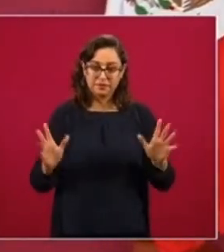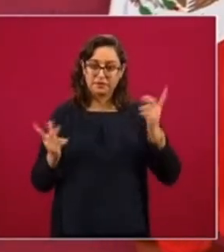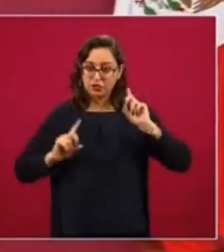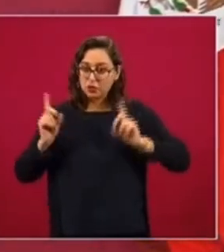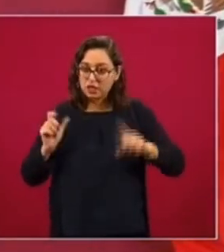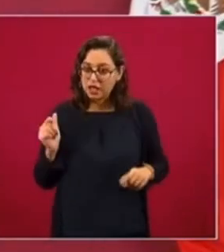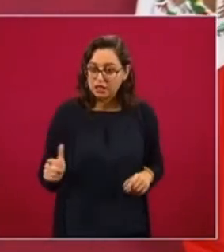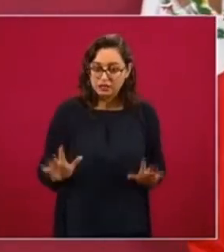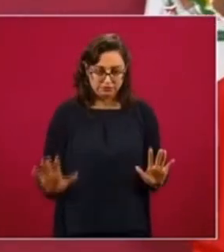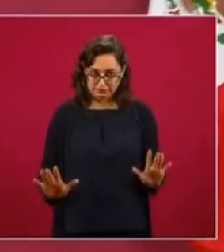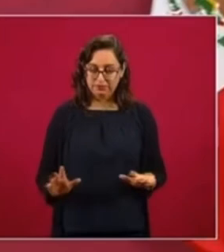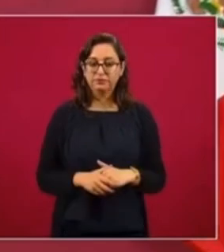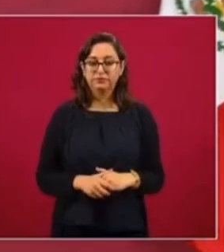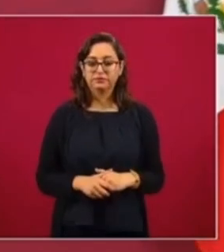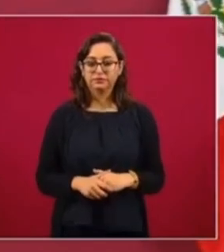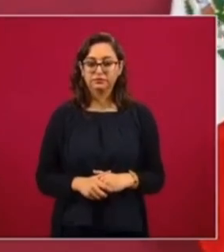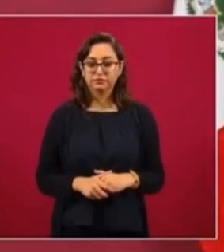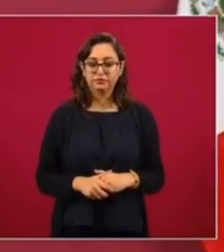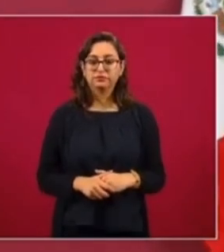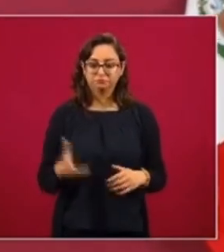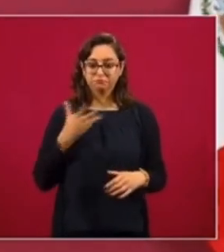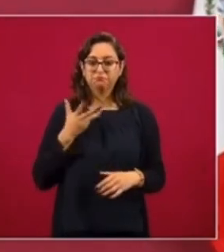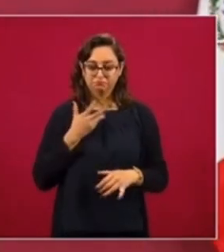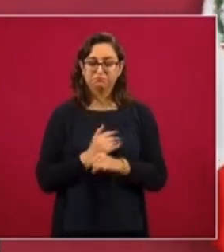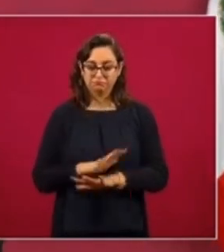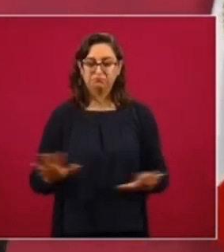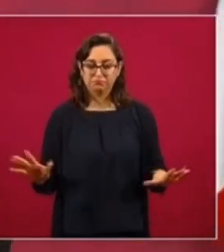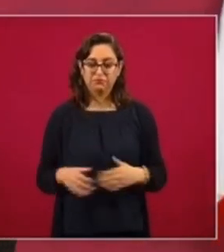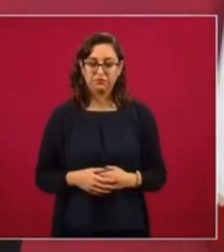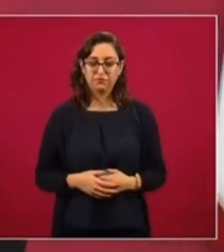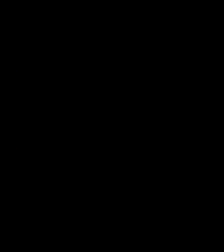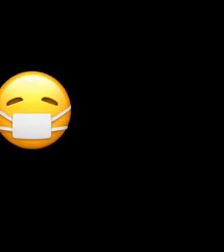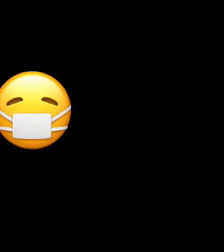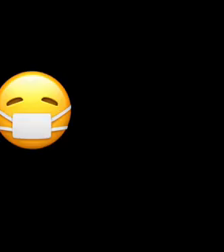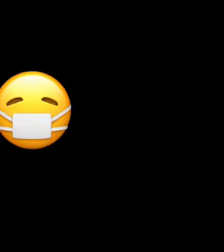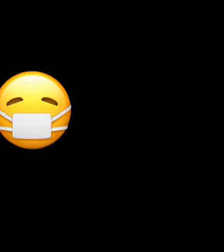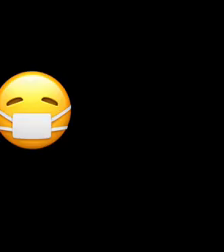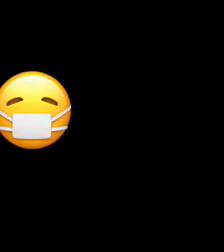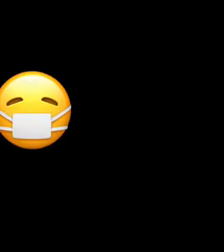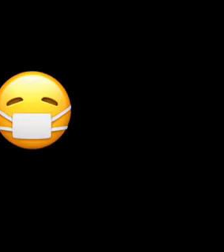que no vaya a malinterpretarse. Tengo la información de lo que les estoy narrando.